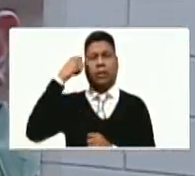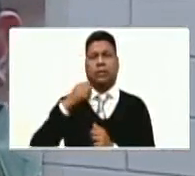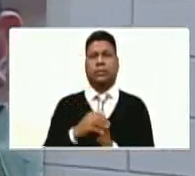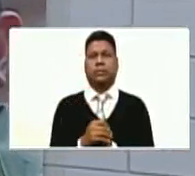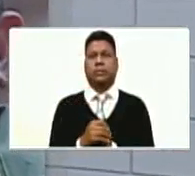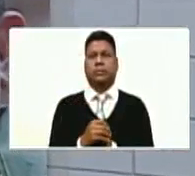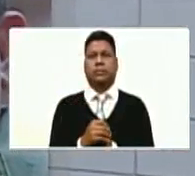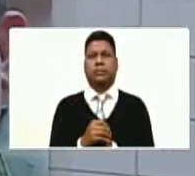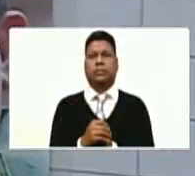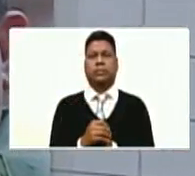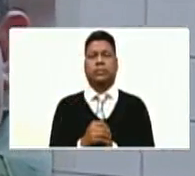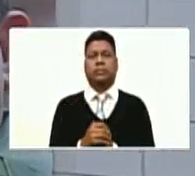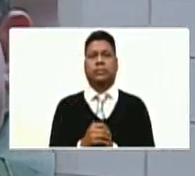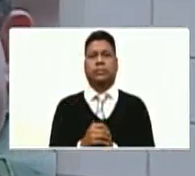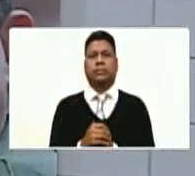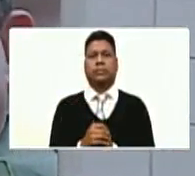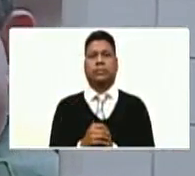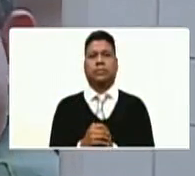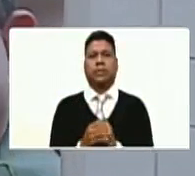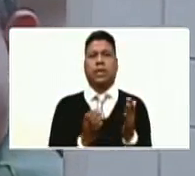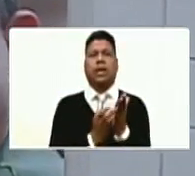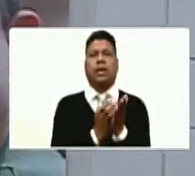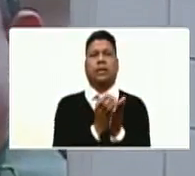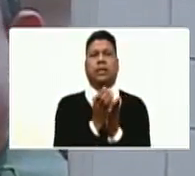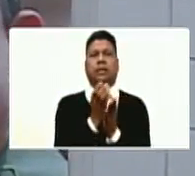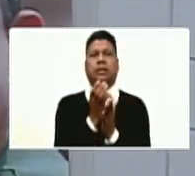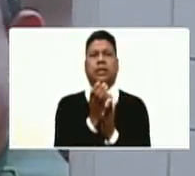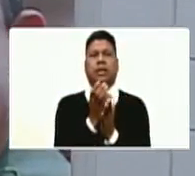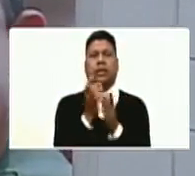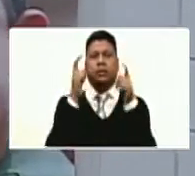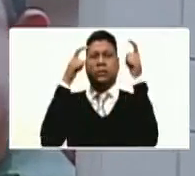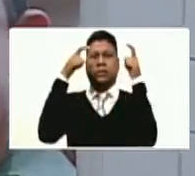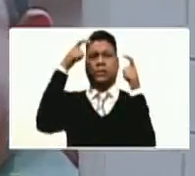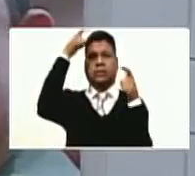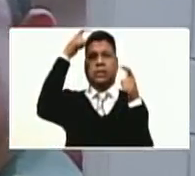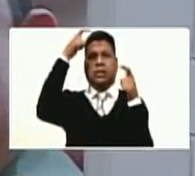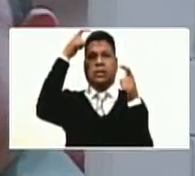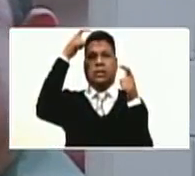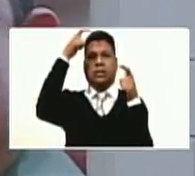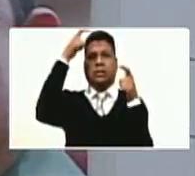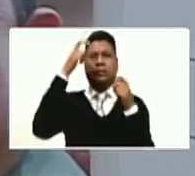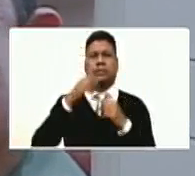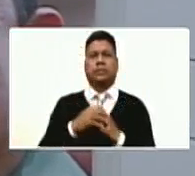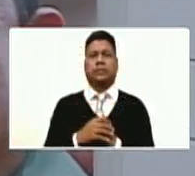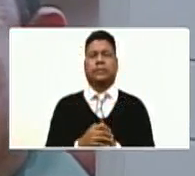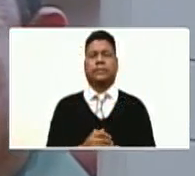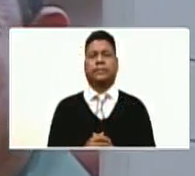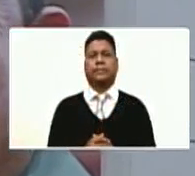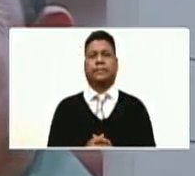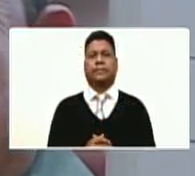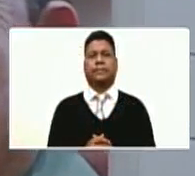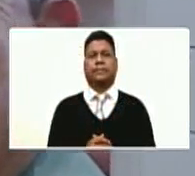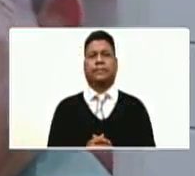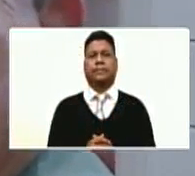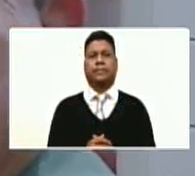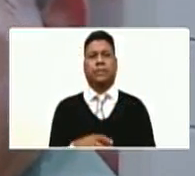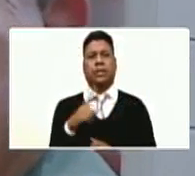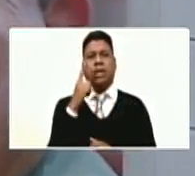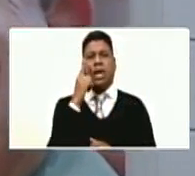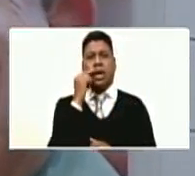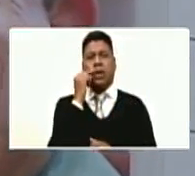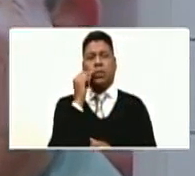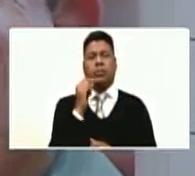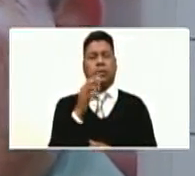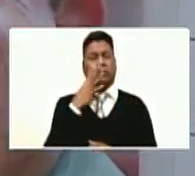la eternidad al comandante supremo Hugo Chávez Frías, el hombre que sin lugar a dudas